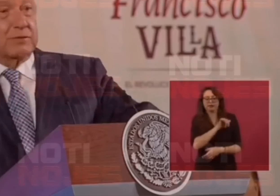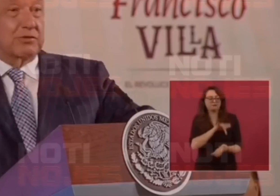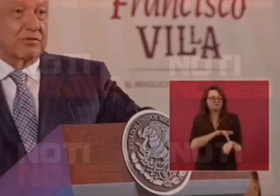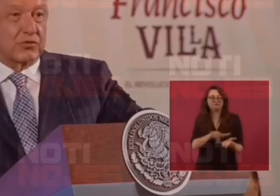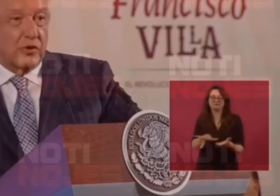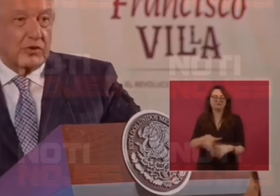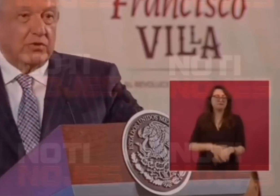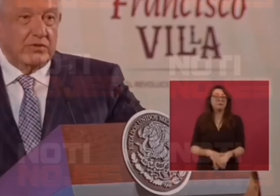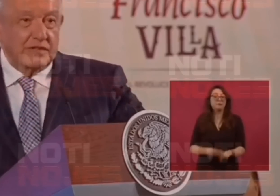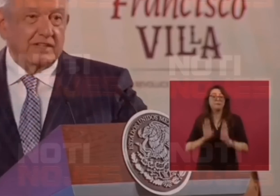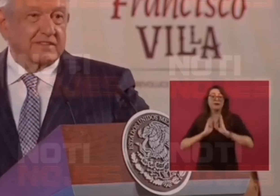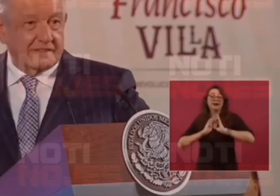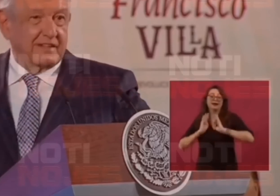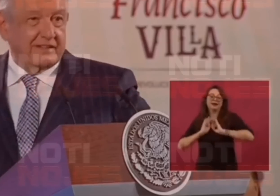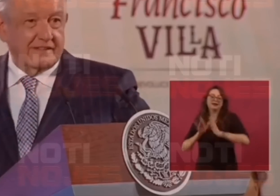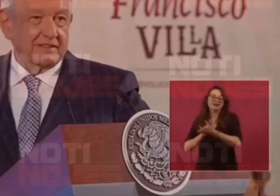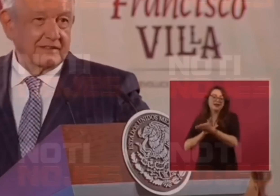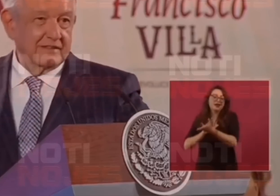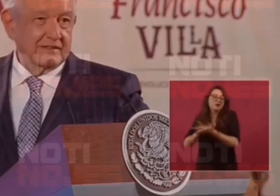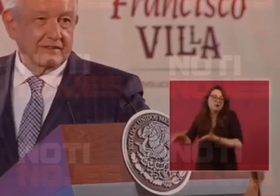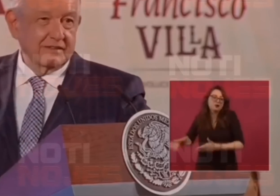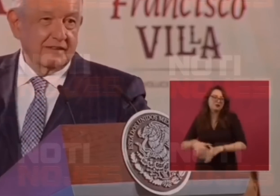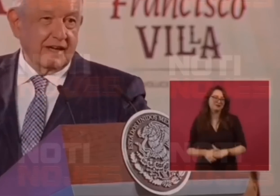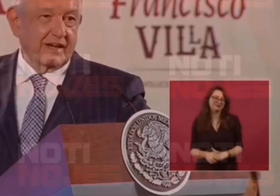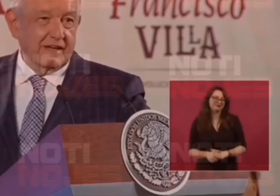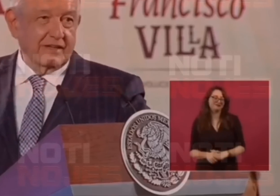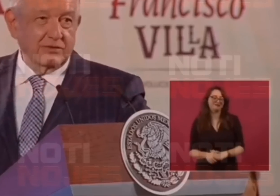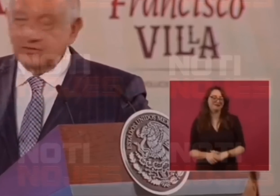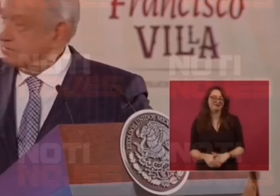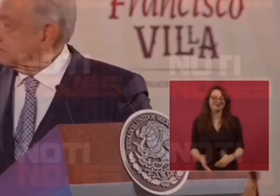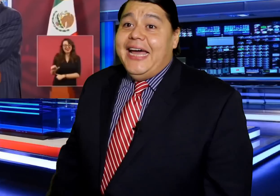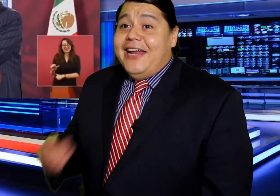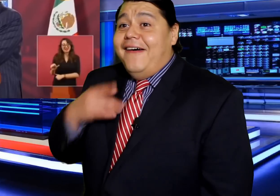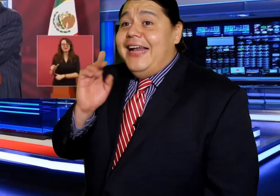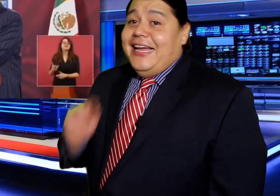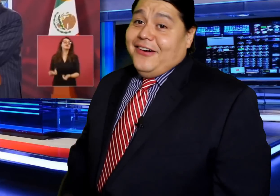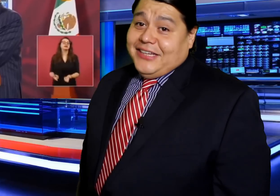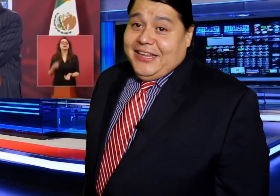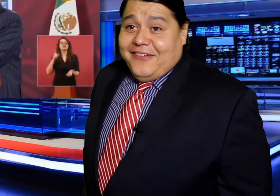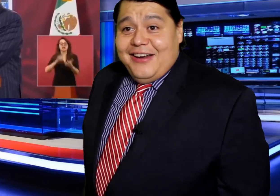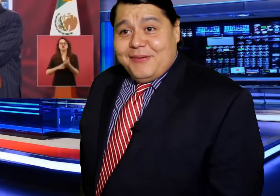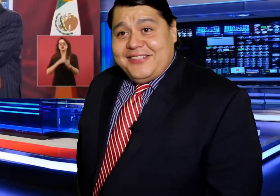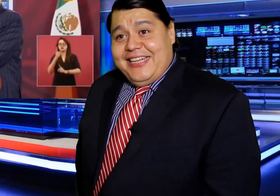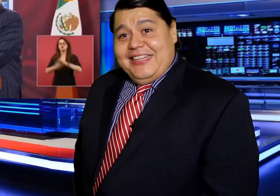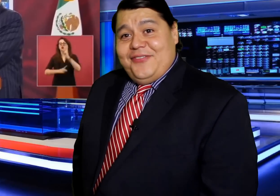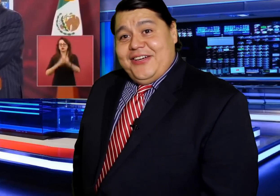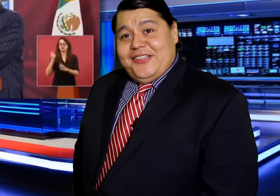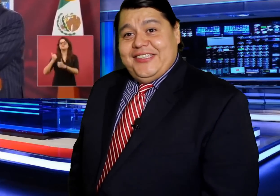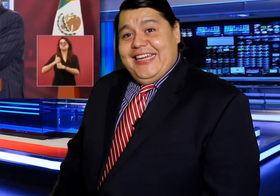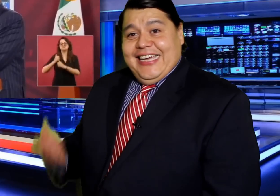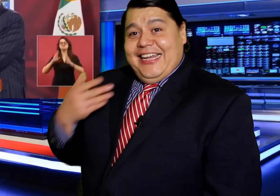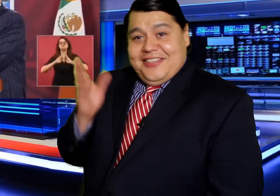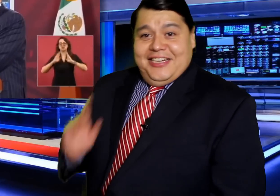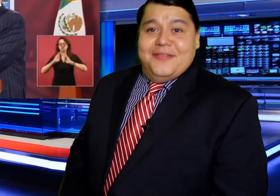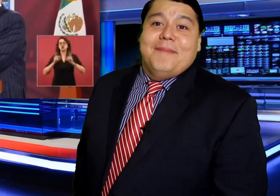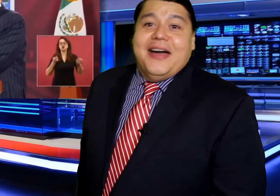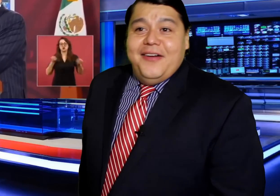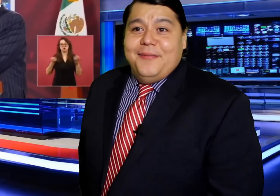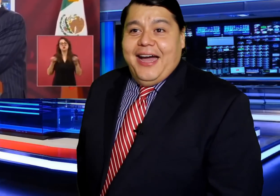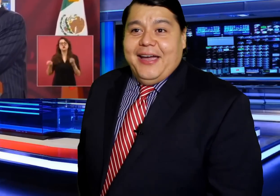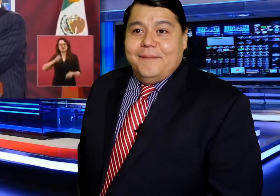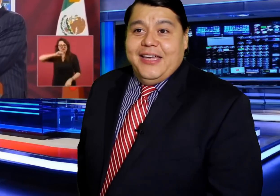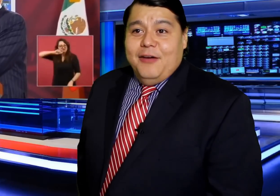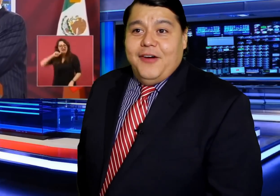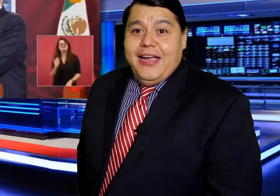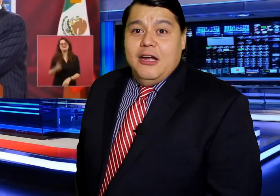Entonces tenemos todos los días que estar aclarando. Pero al alguien contradijo al presidente, amigos, de que la Sedena había